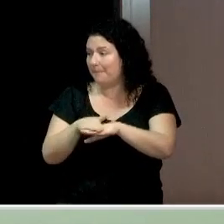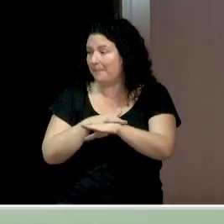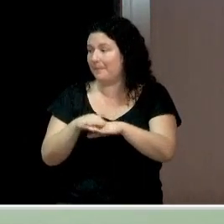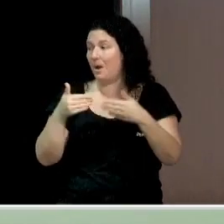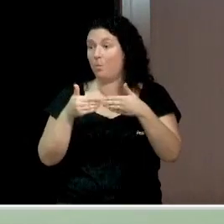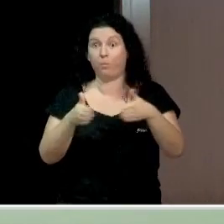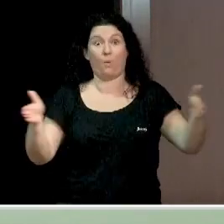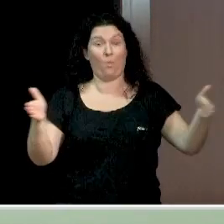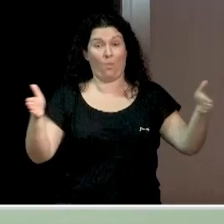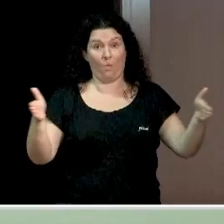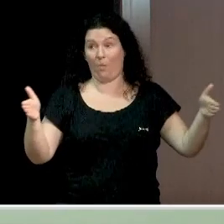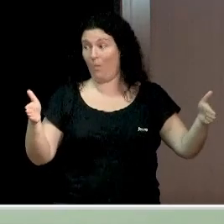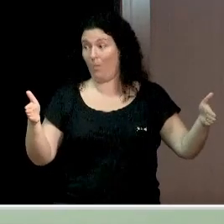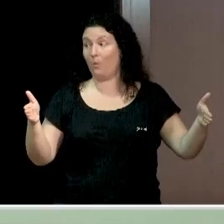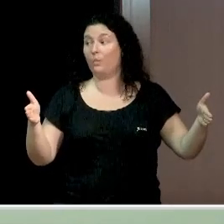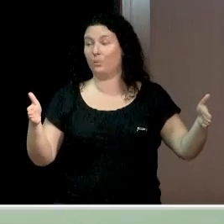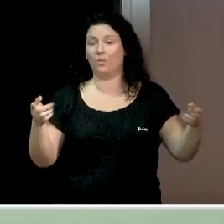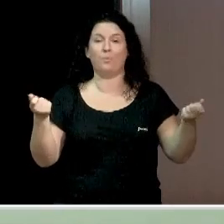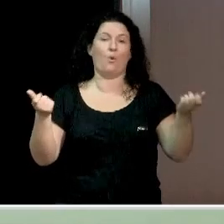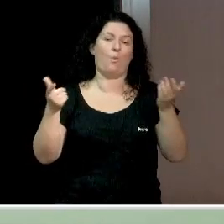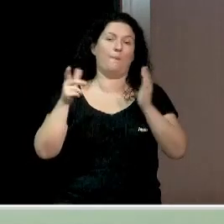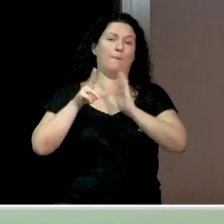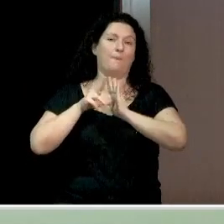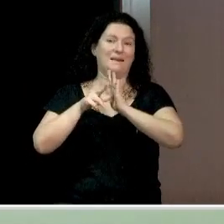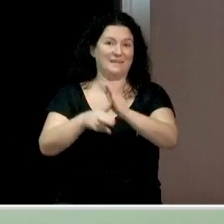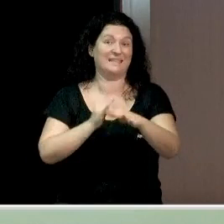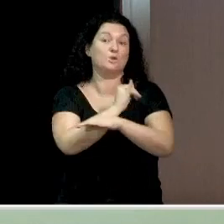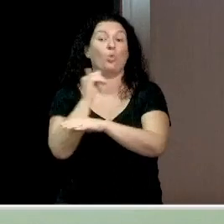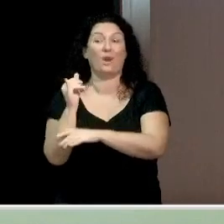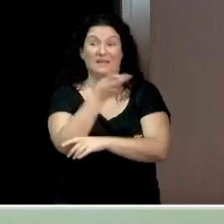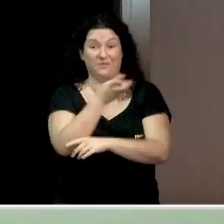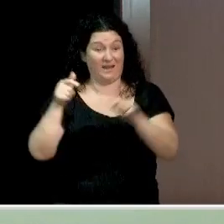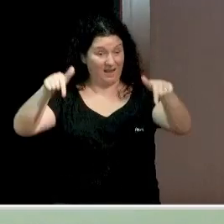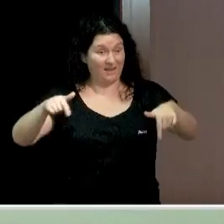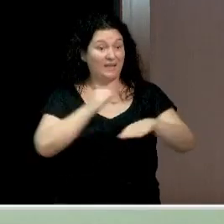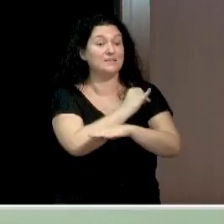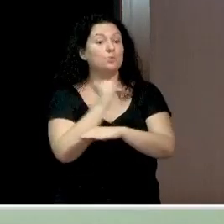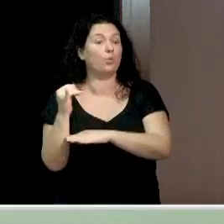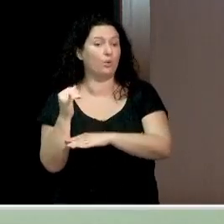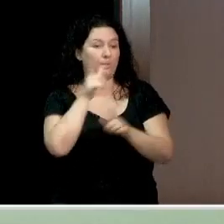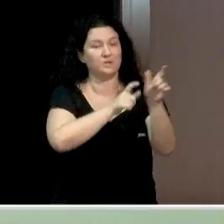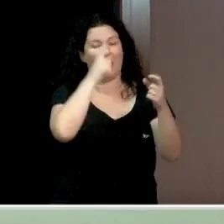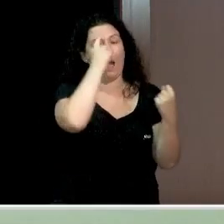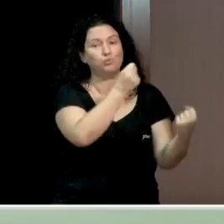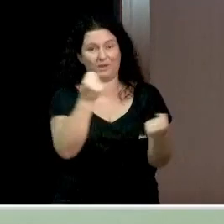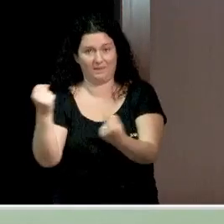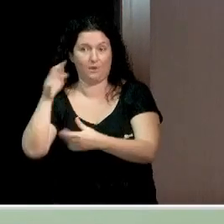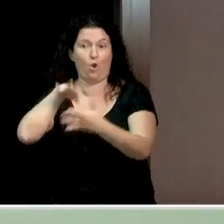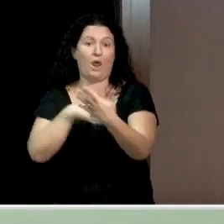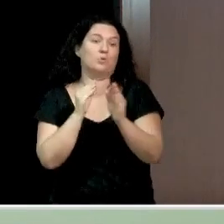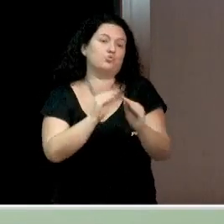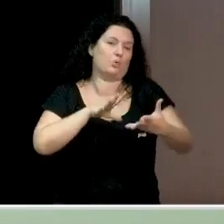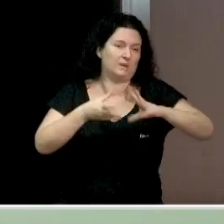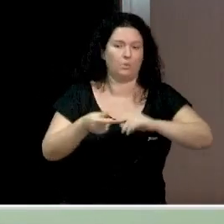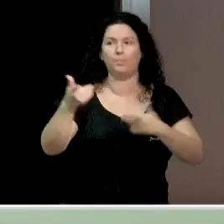nivel institucional pues se hace un poco más tarde porque las autoridades que vienen pues así exigen ese horario, pero creo que nuestra